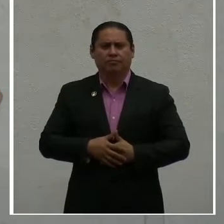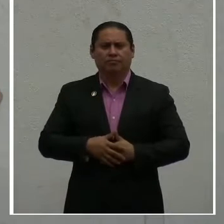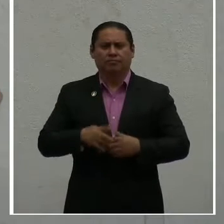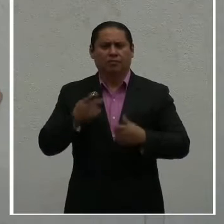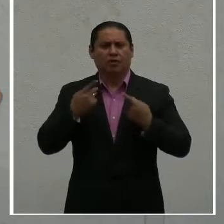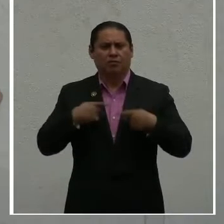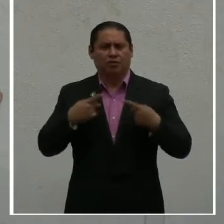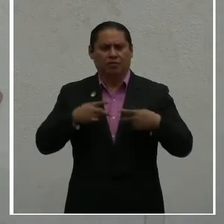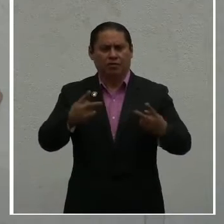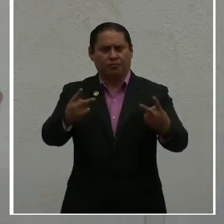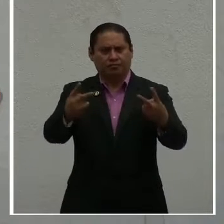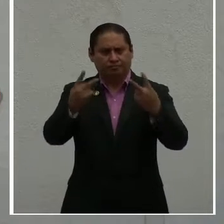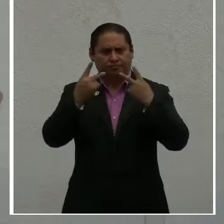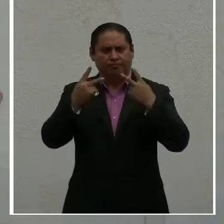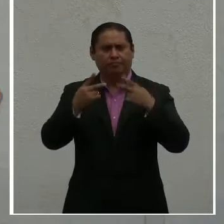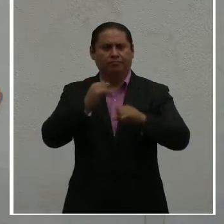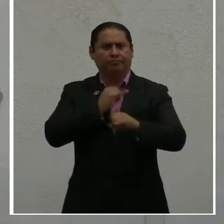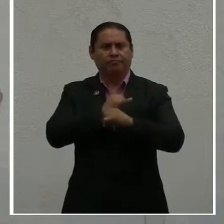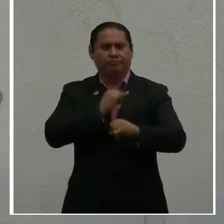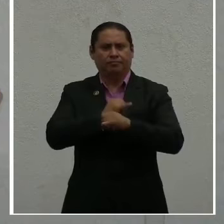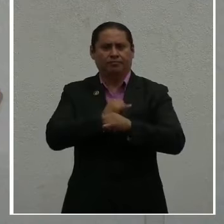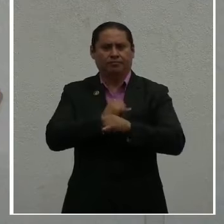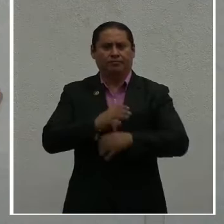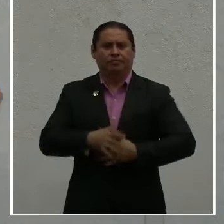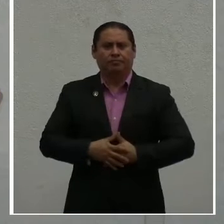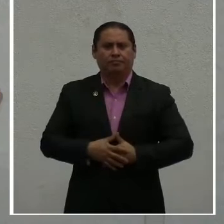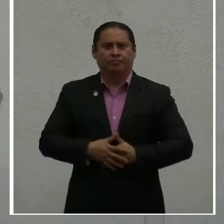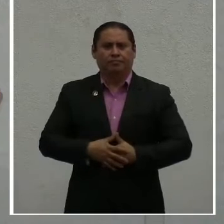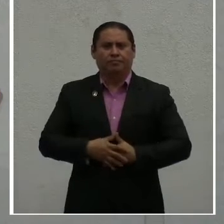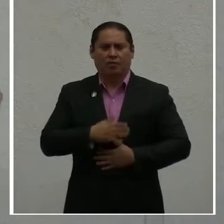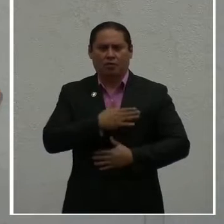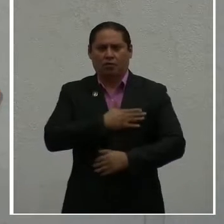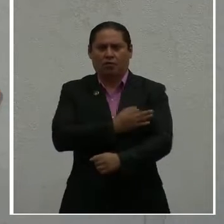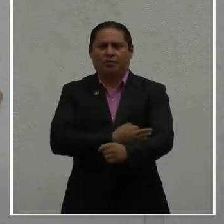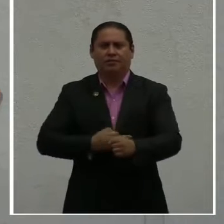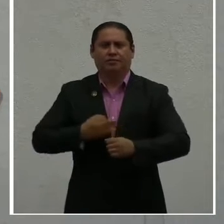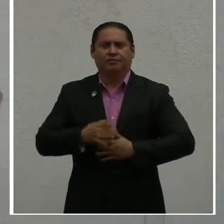sigue desde diferentes plataformas digitales, muy buenas tardes.